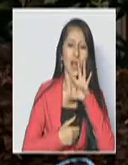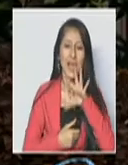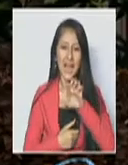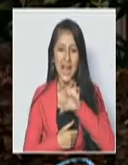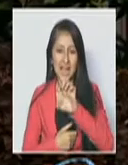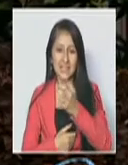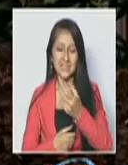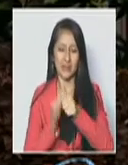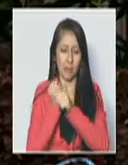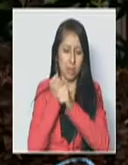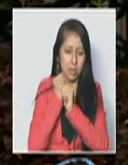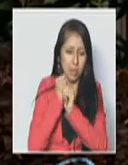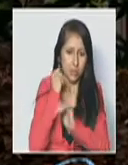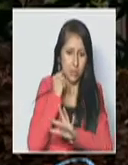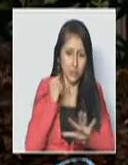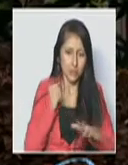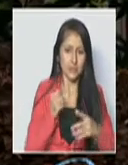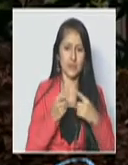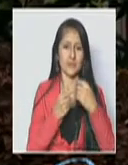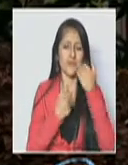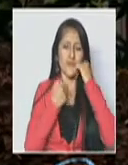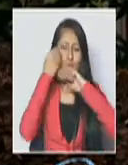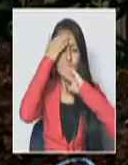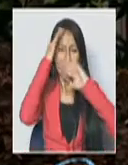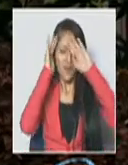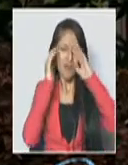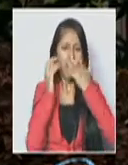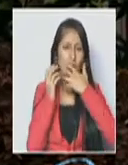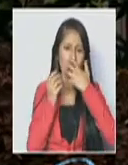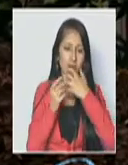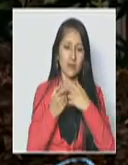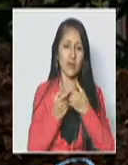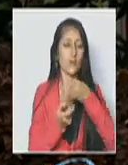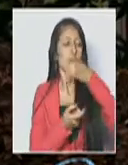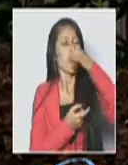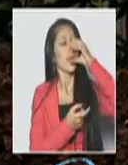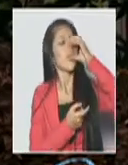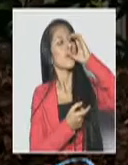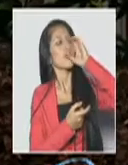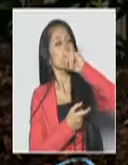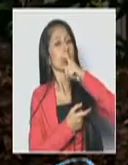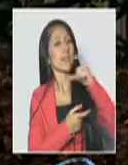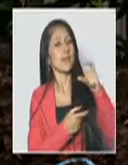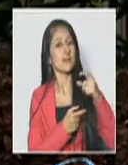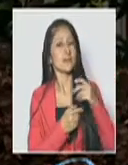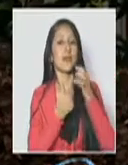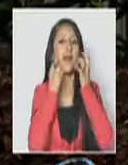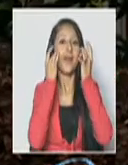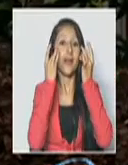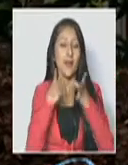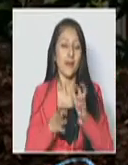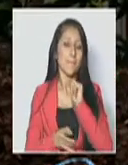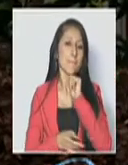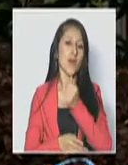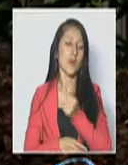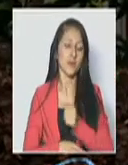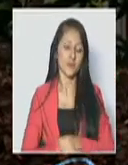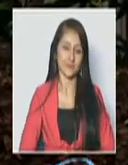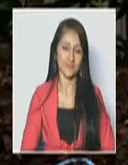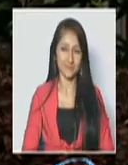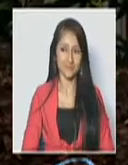como diarrea como procesos infecciosos que tome gaseosas se complicó la vida